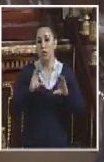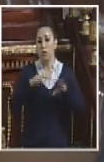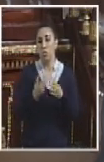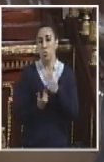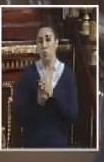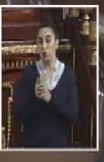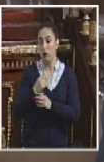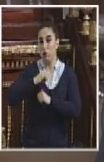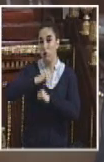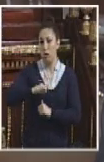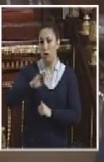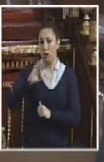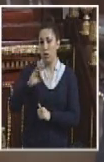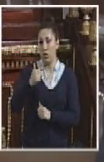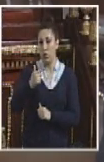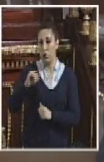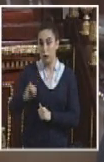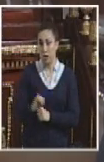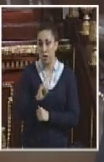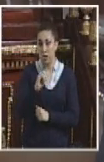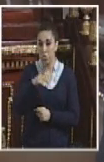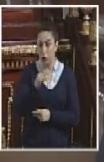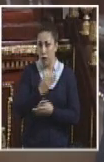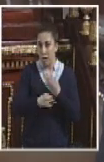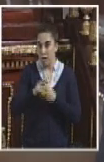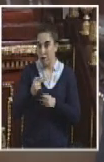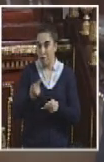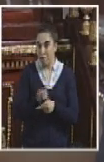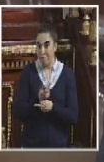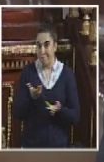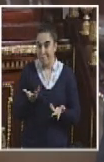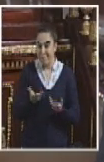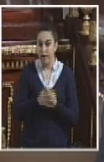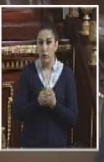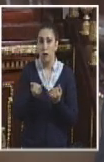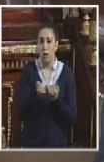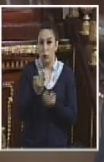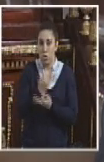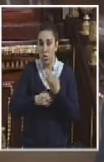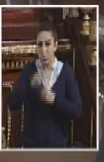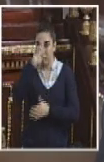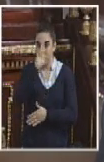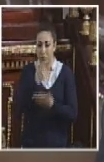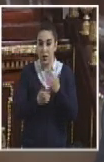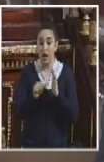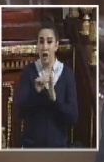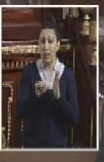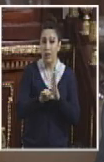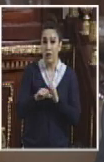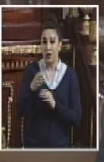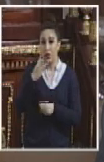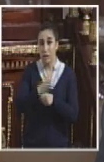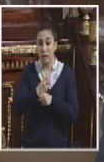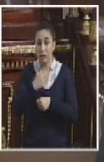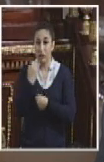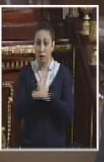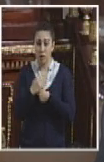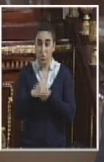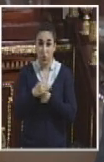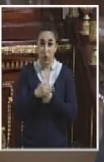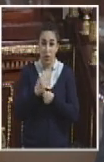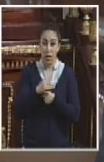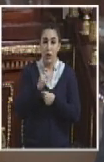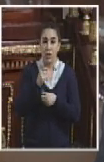cargo, cuestión que no sucede. También esta petición es violatoria del artículo 3º transitorio de